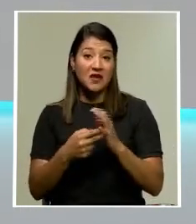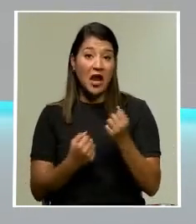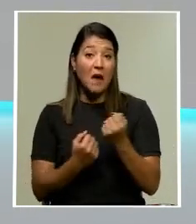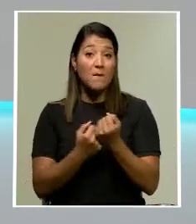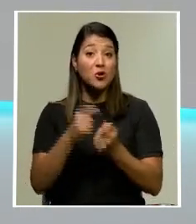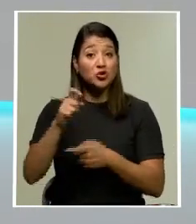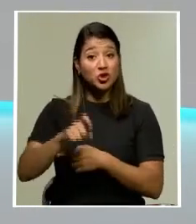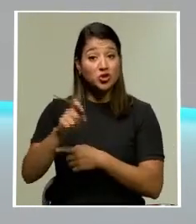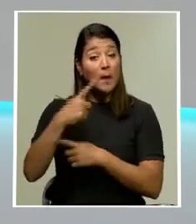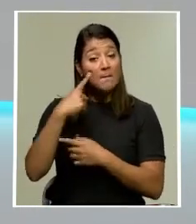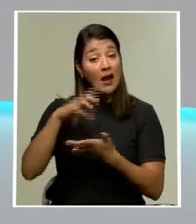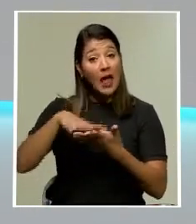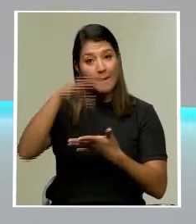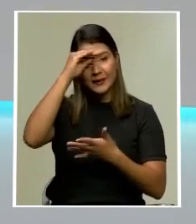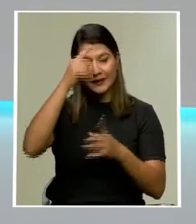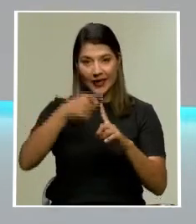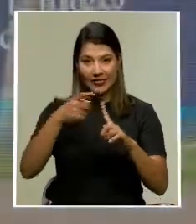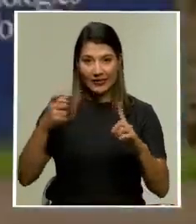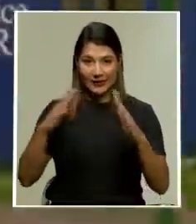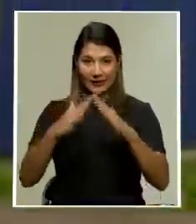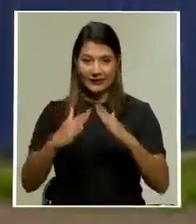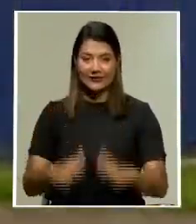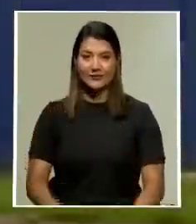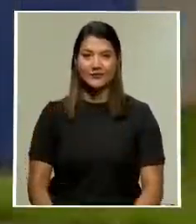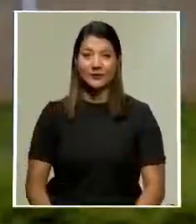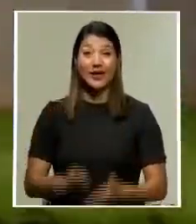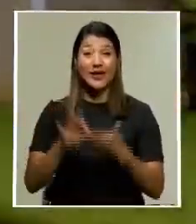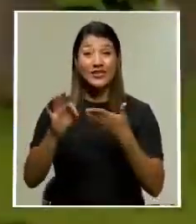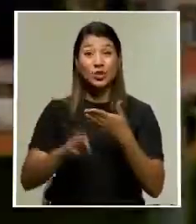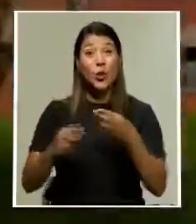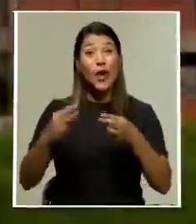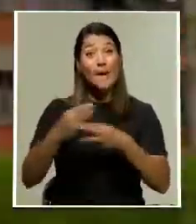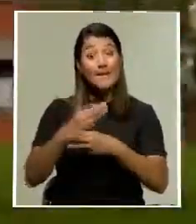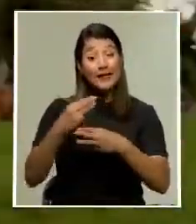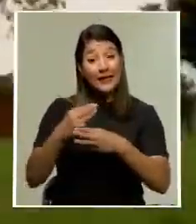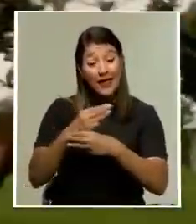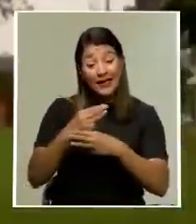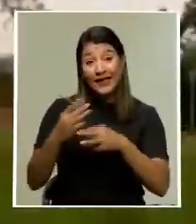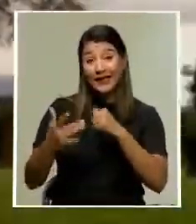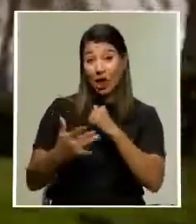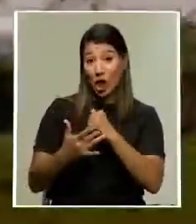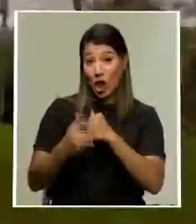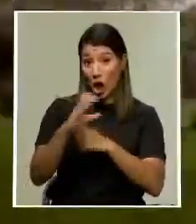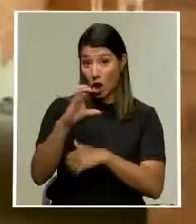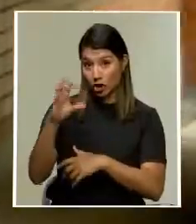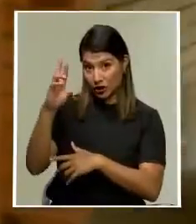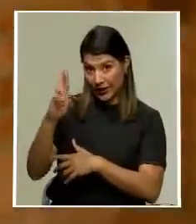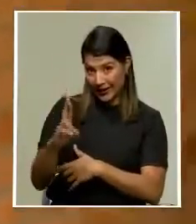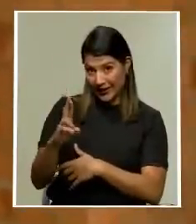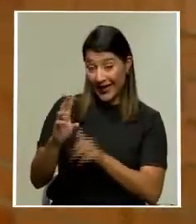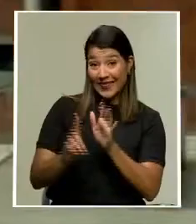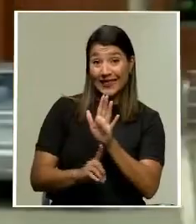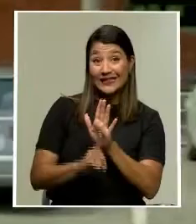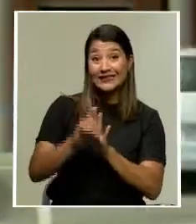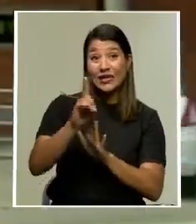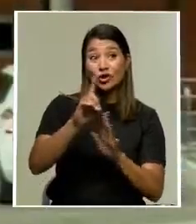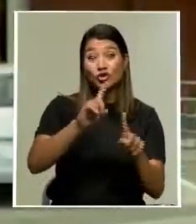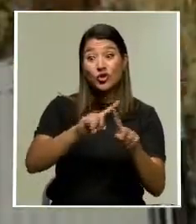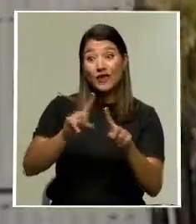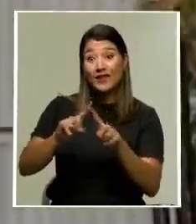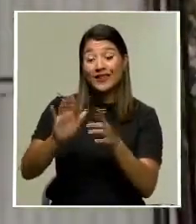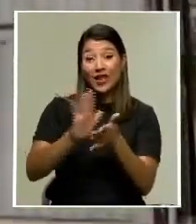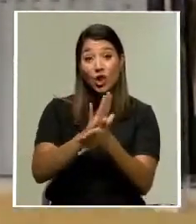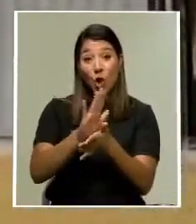educación desde la casa. La Escuela de Matemática del Tecnológico de Costa Rica desarrolló una serie de recursos